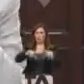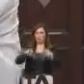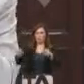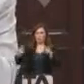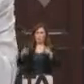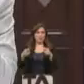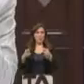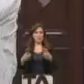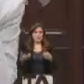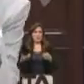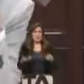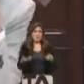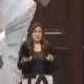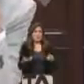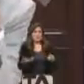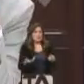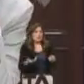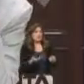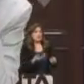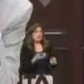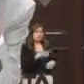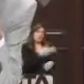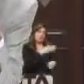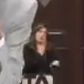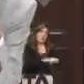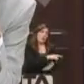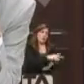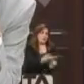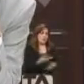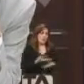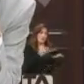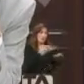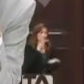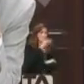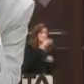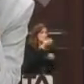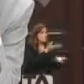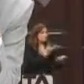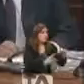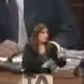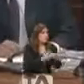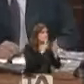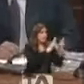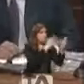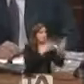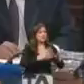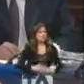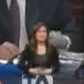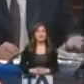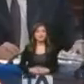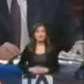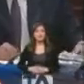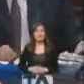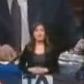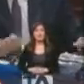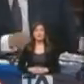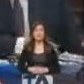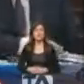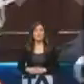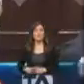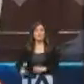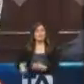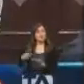mínimo de decencia, oye, te están acusando de esto, toma esta información pública. Esa es la respuesta. Pero no dijo con qué dinero